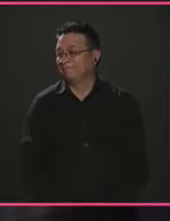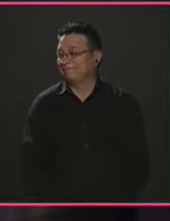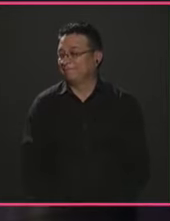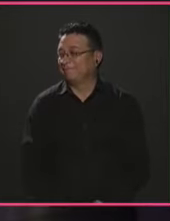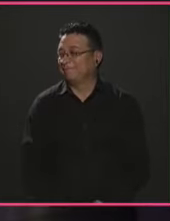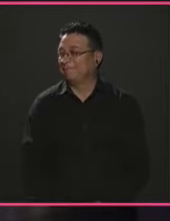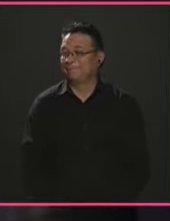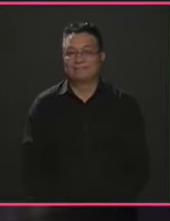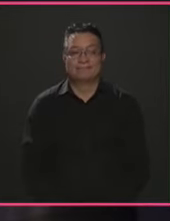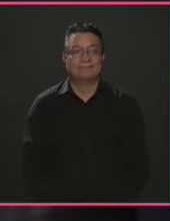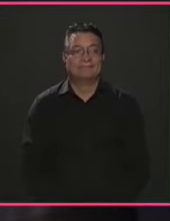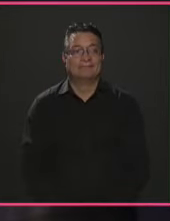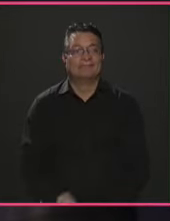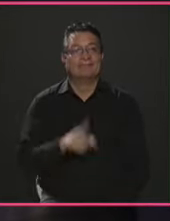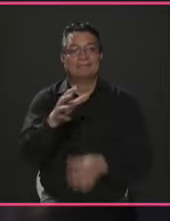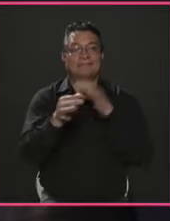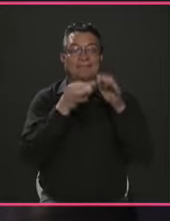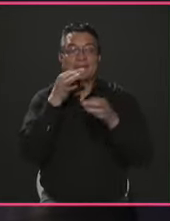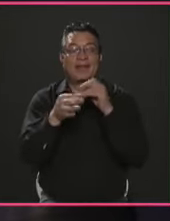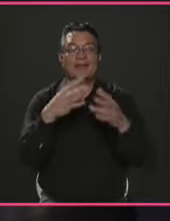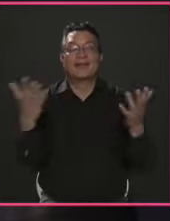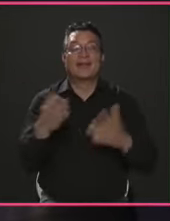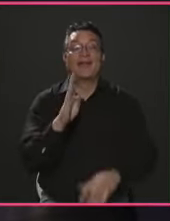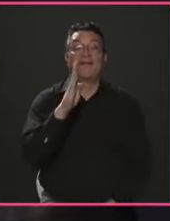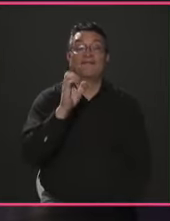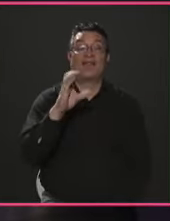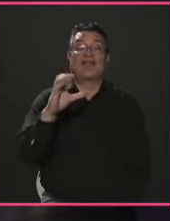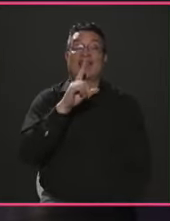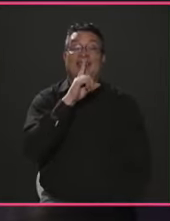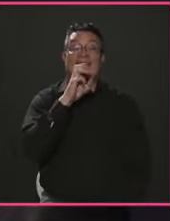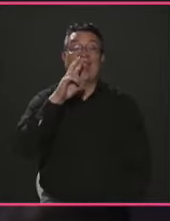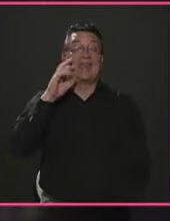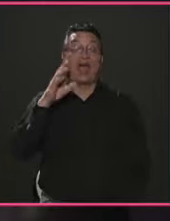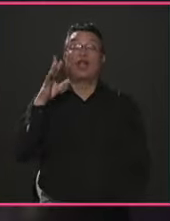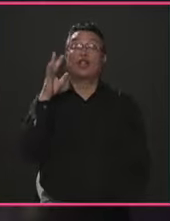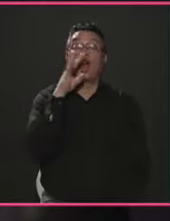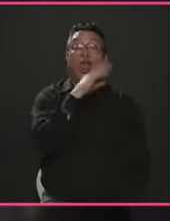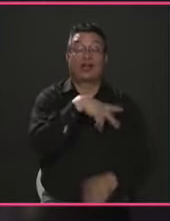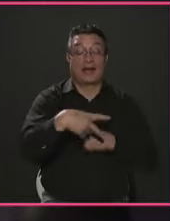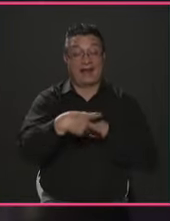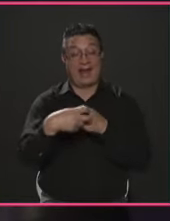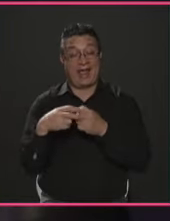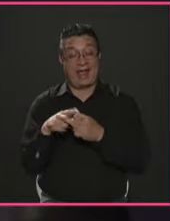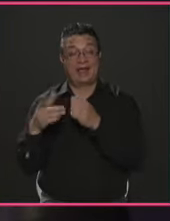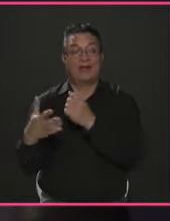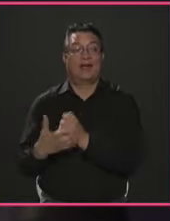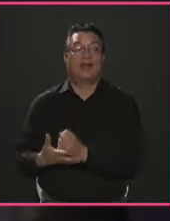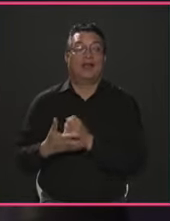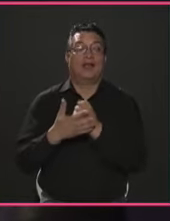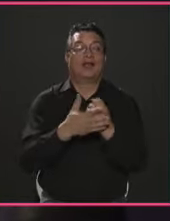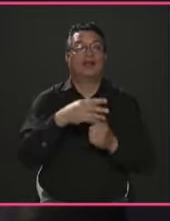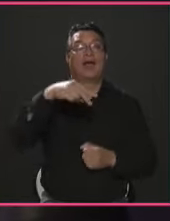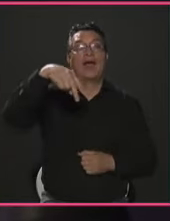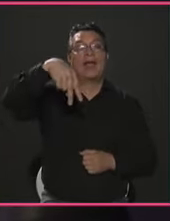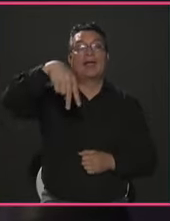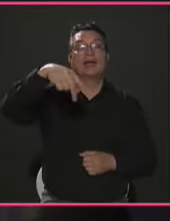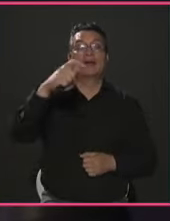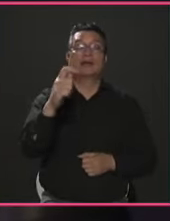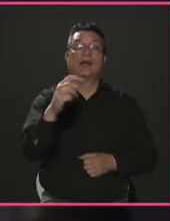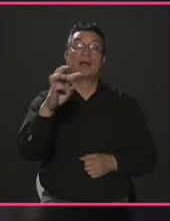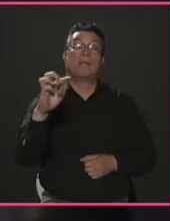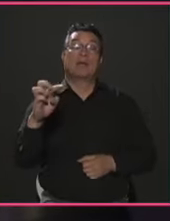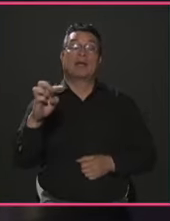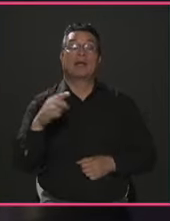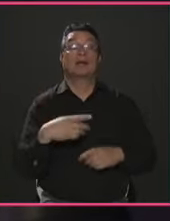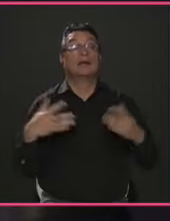juntas y lo que dice que la bacteria naranja brinda a la otra ndp algo que es un